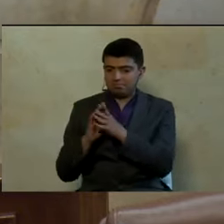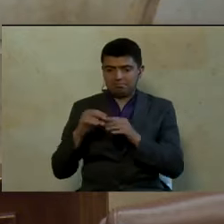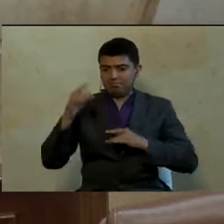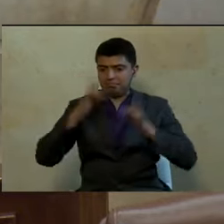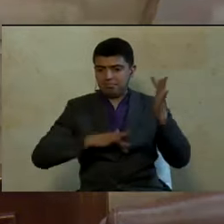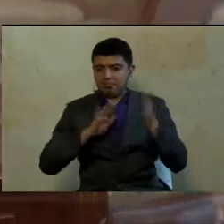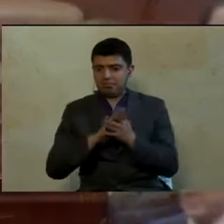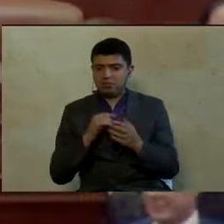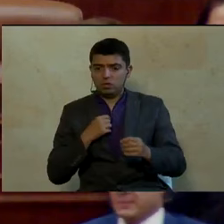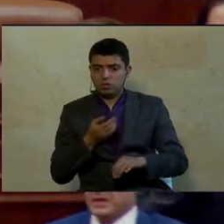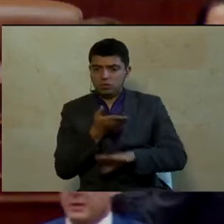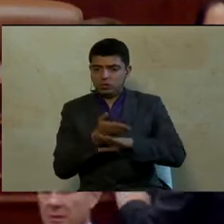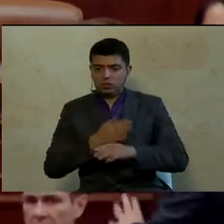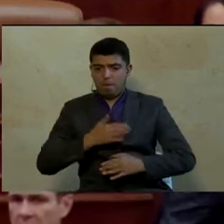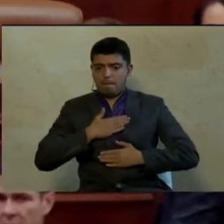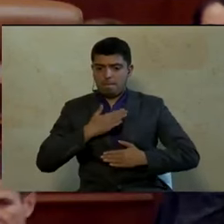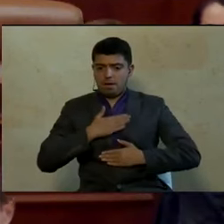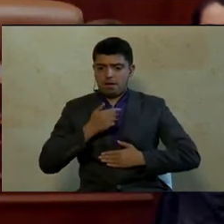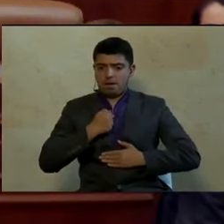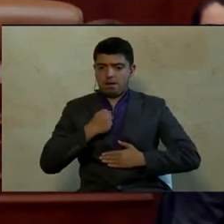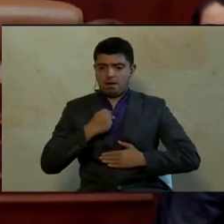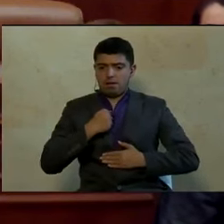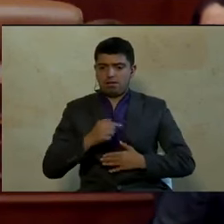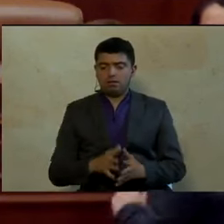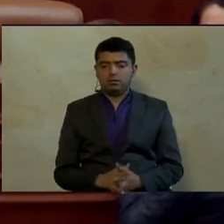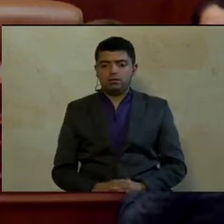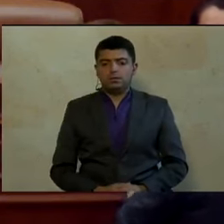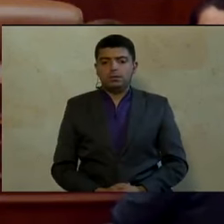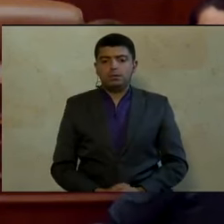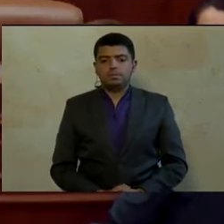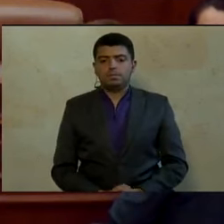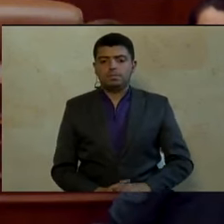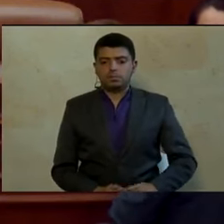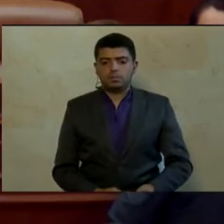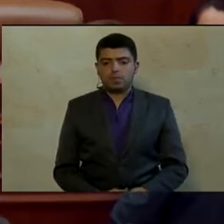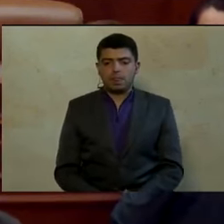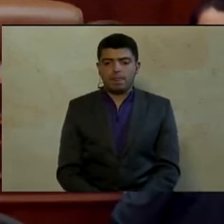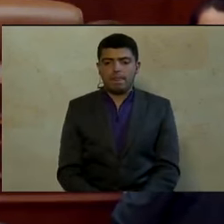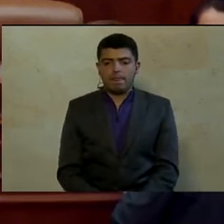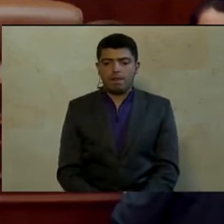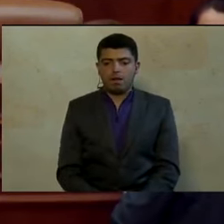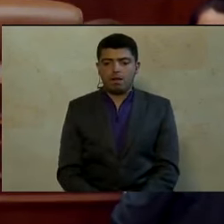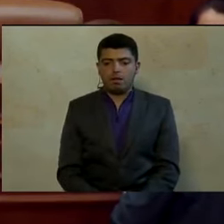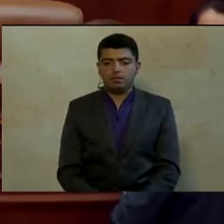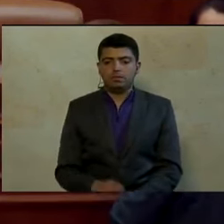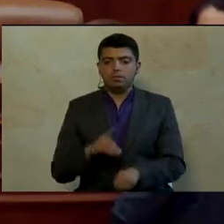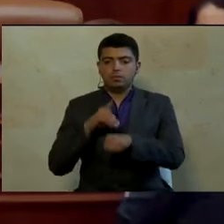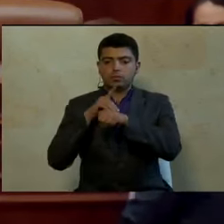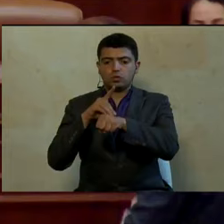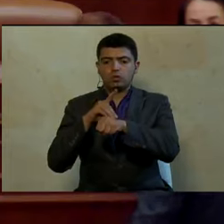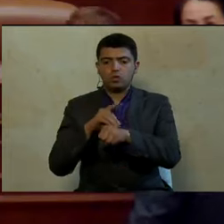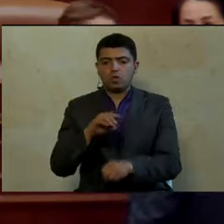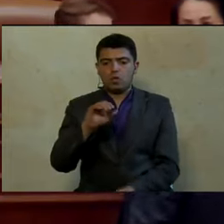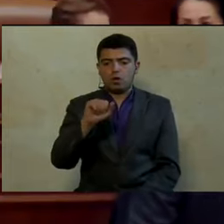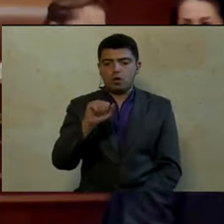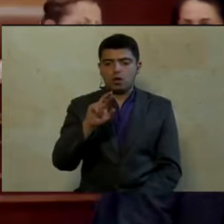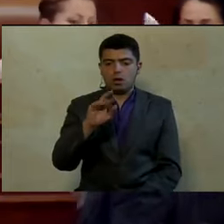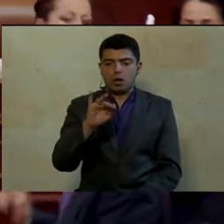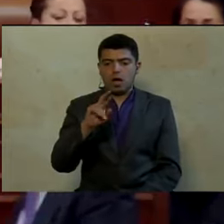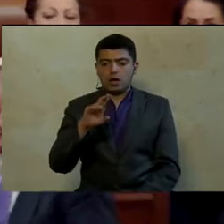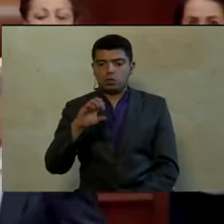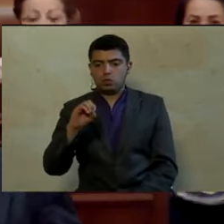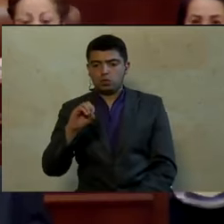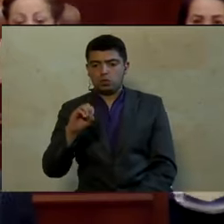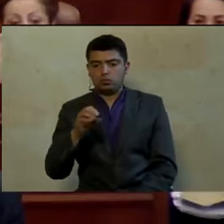presidente tiene la palabra el doctor Arturo ype alzate está